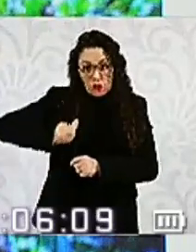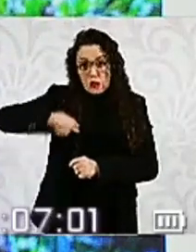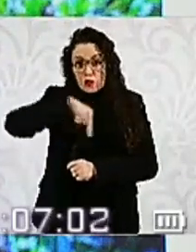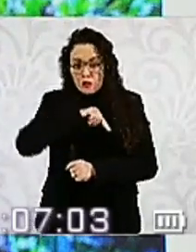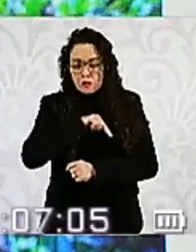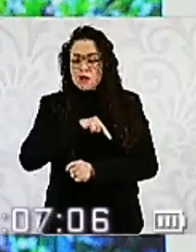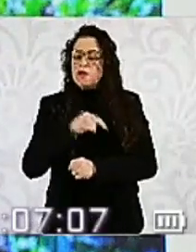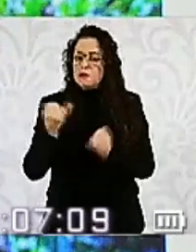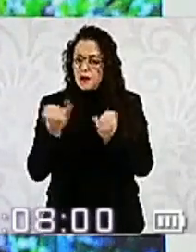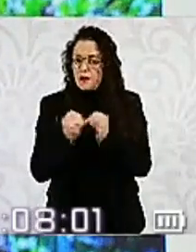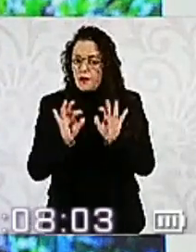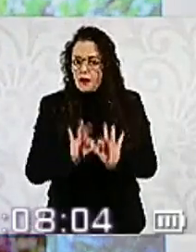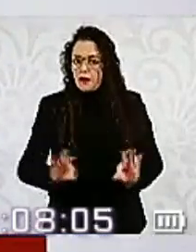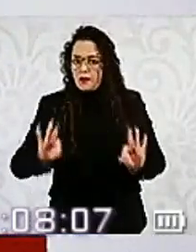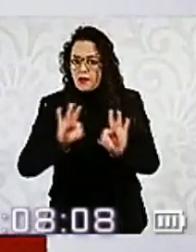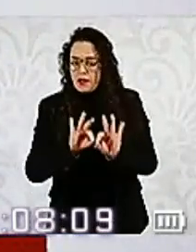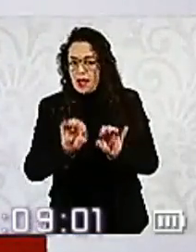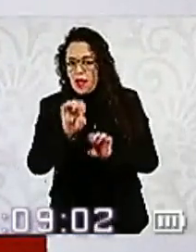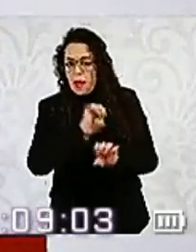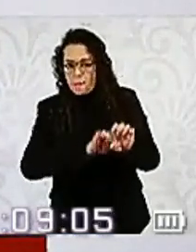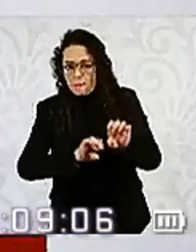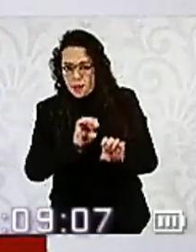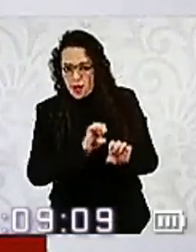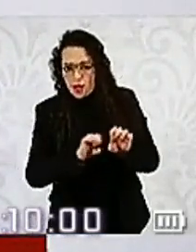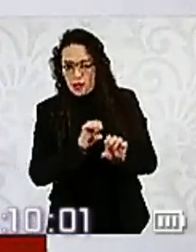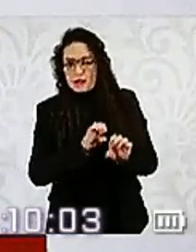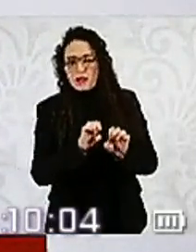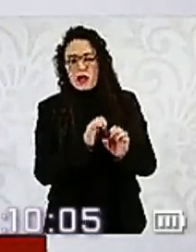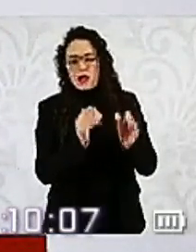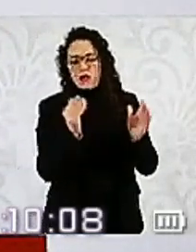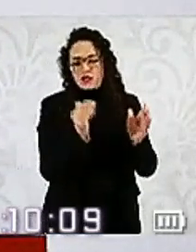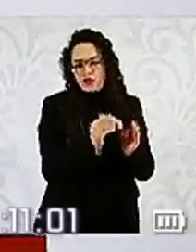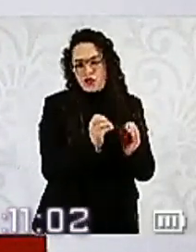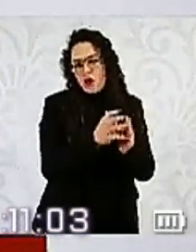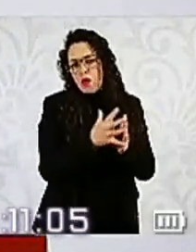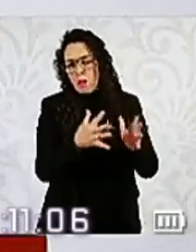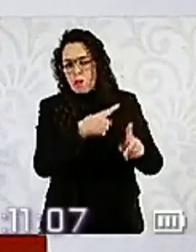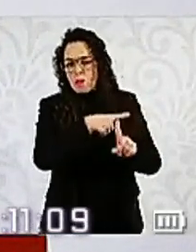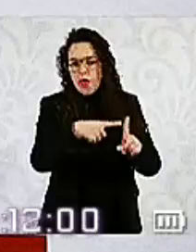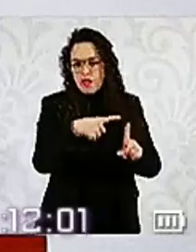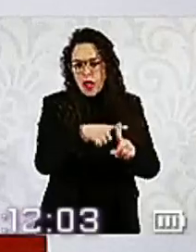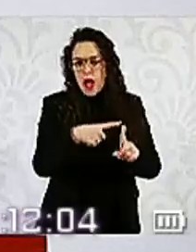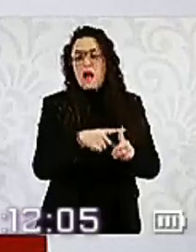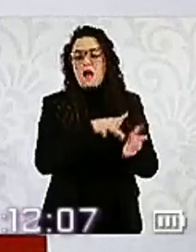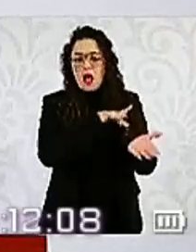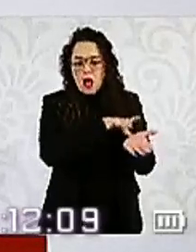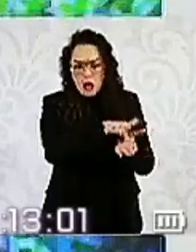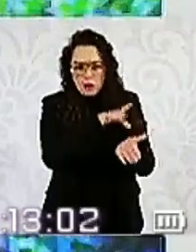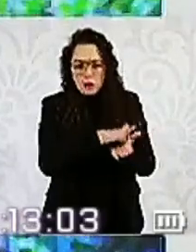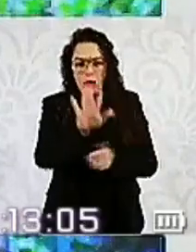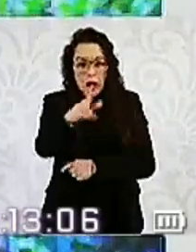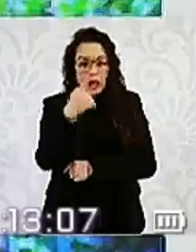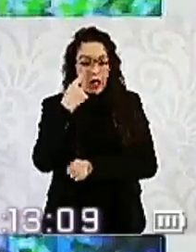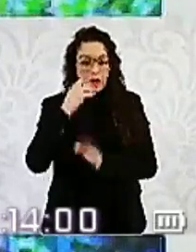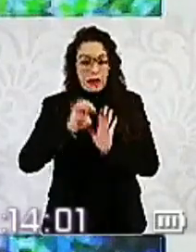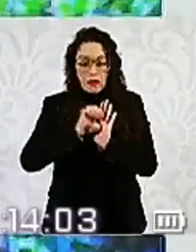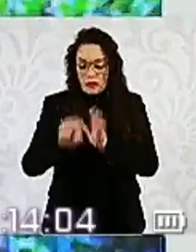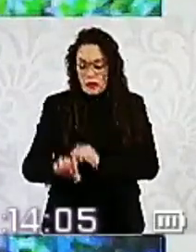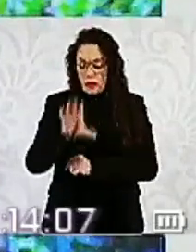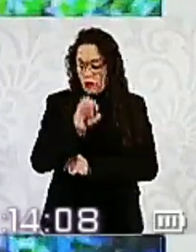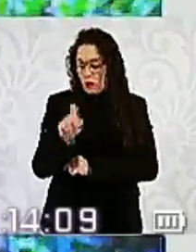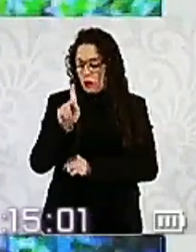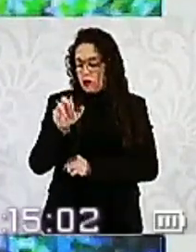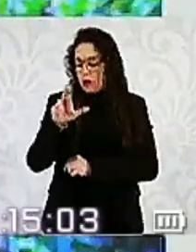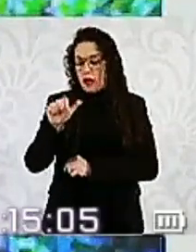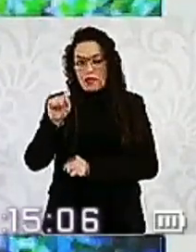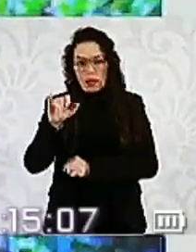las pequeñas y medianas empresas y a las empresas sociales. Estos son, por ejemplo, las cooperativas. Otro tema de intermediarismo,